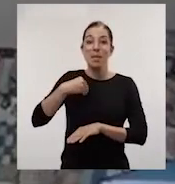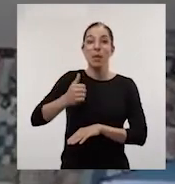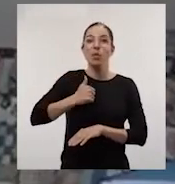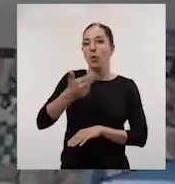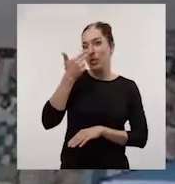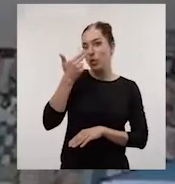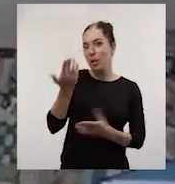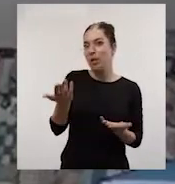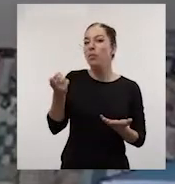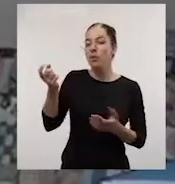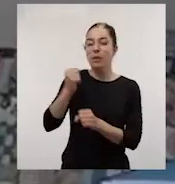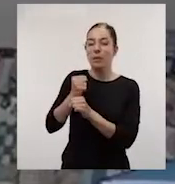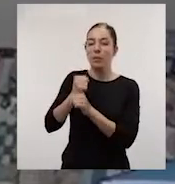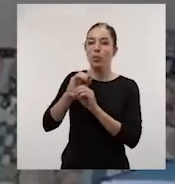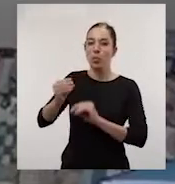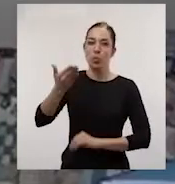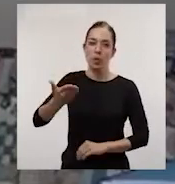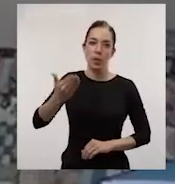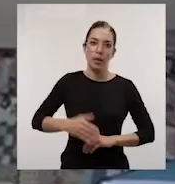en este tipo de oportunidades